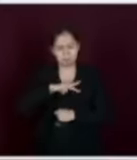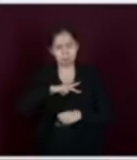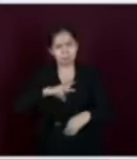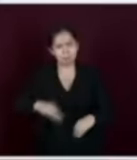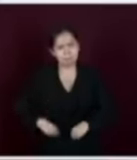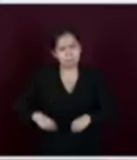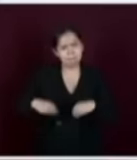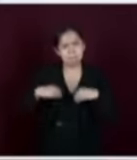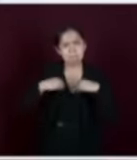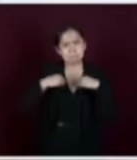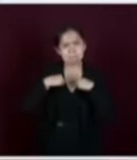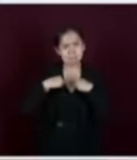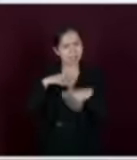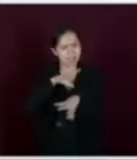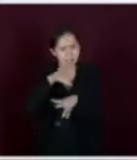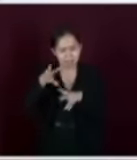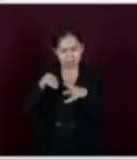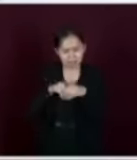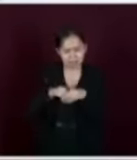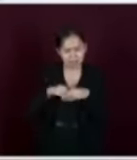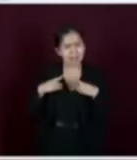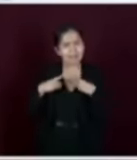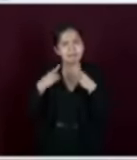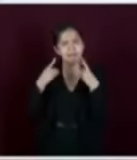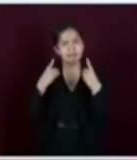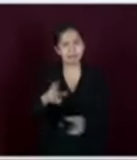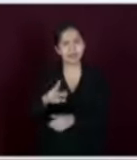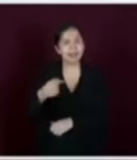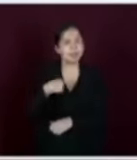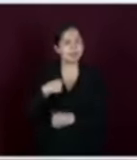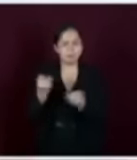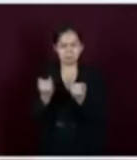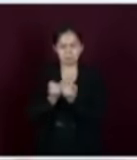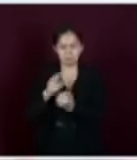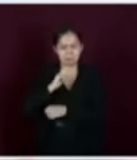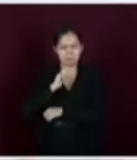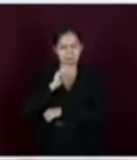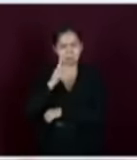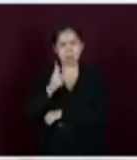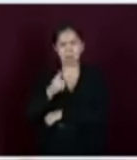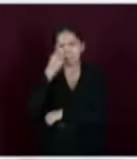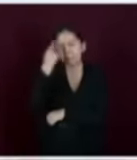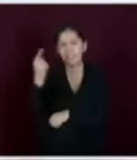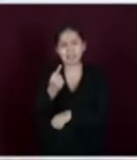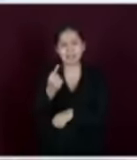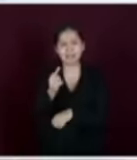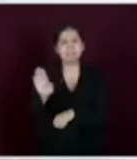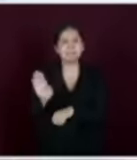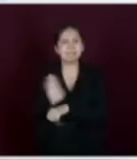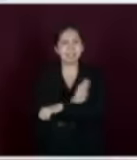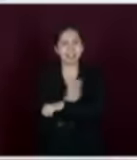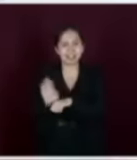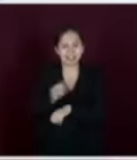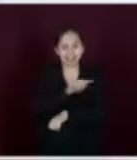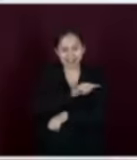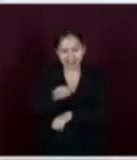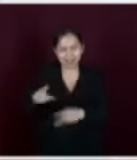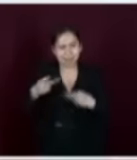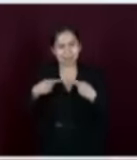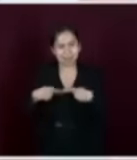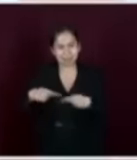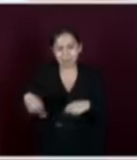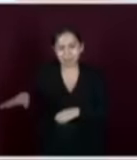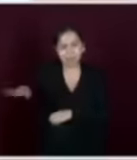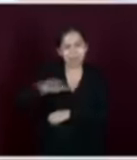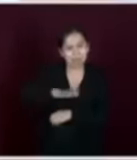mi vida y lo mejor de mí misma por el bienestar del pueblo de